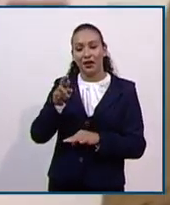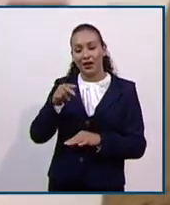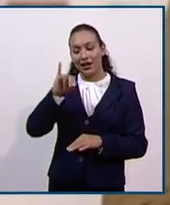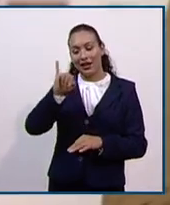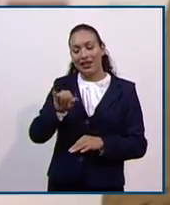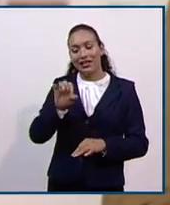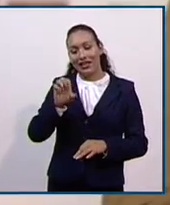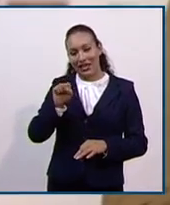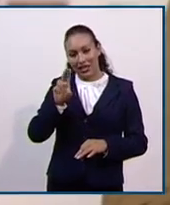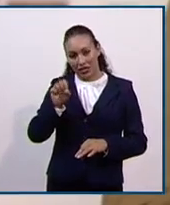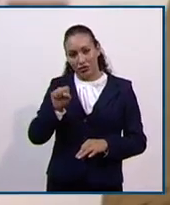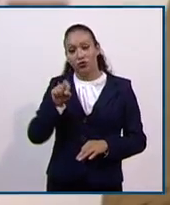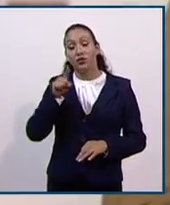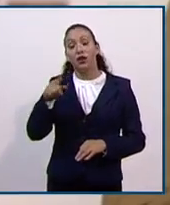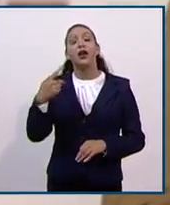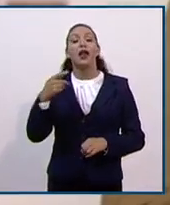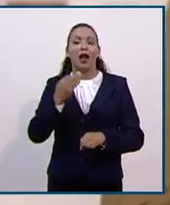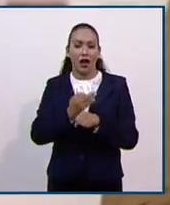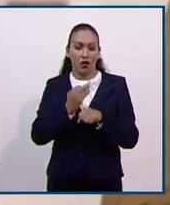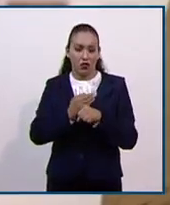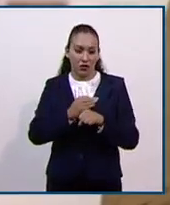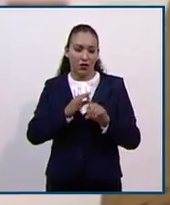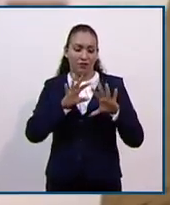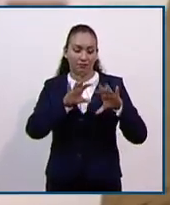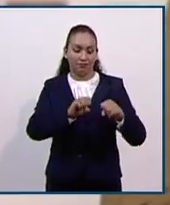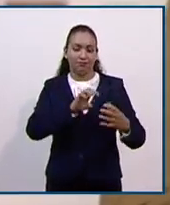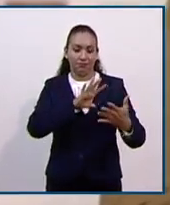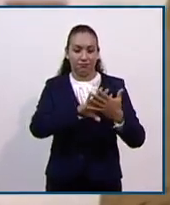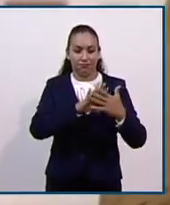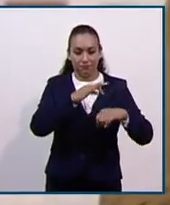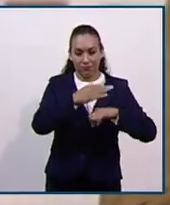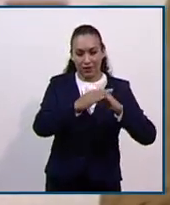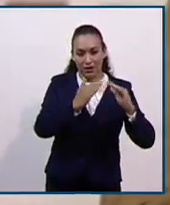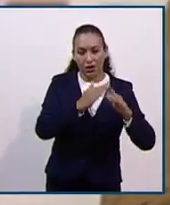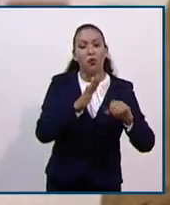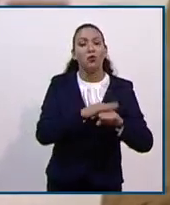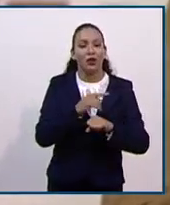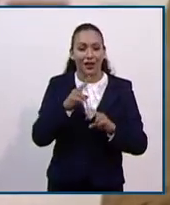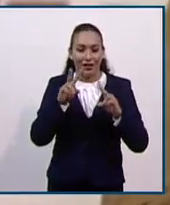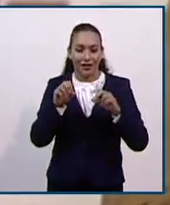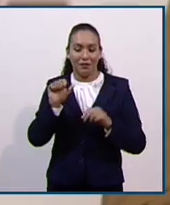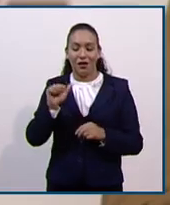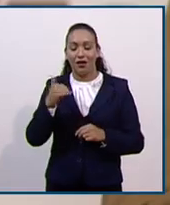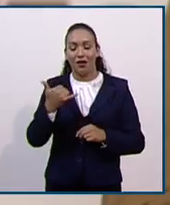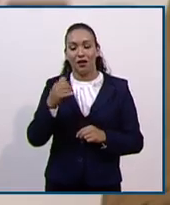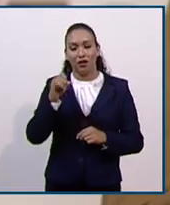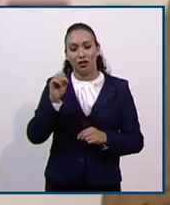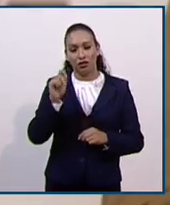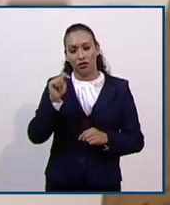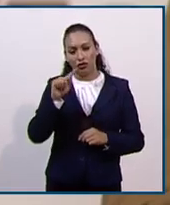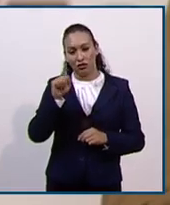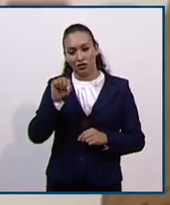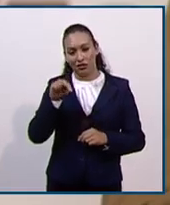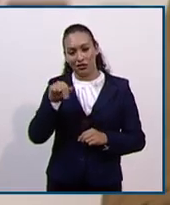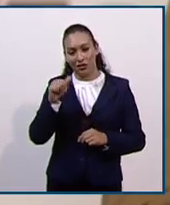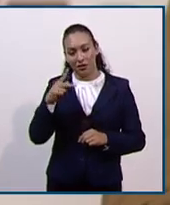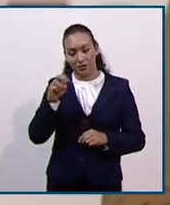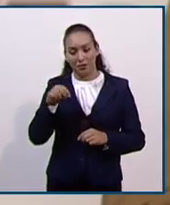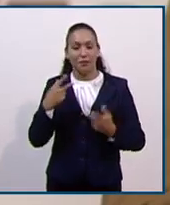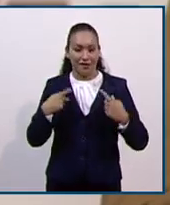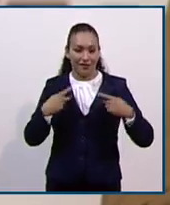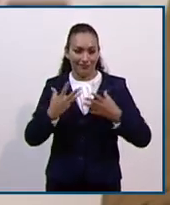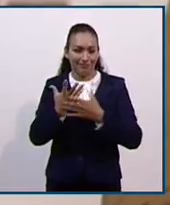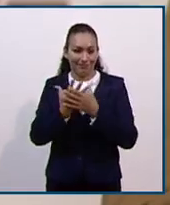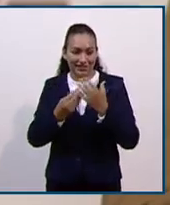quien enfrenta su proceso en prisión domiciliaria por hechos relacionados con el caso Ayotzinapa. Aclaró que efectivamente dicho tribunal